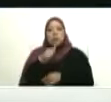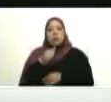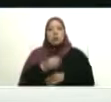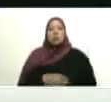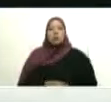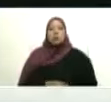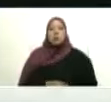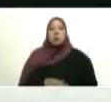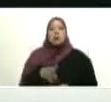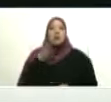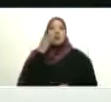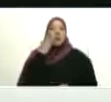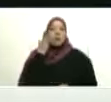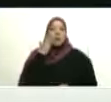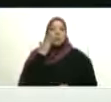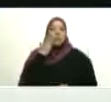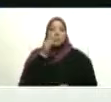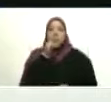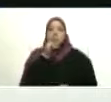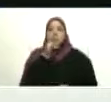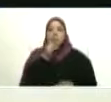Wesley. Y a tu mamá, a Nilcar,